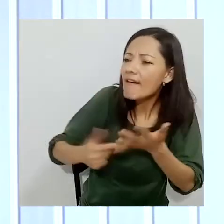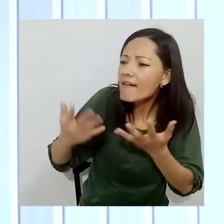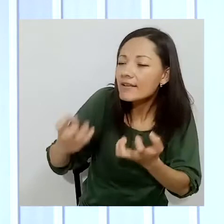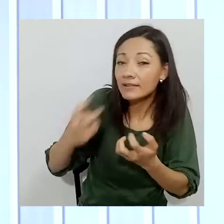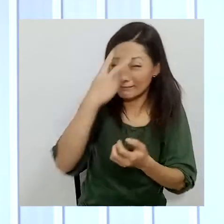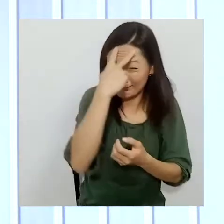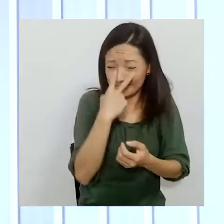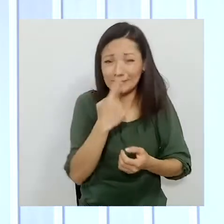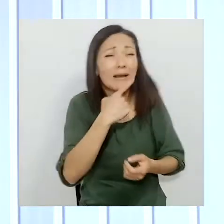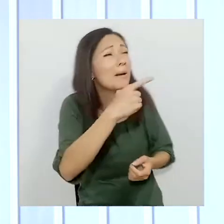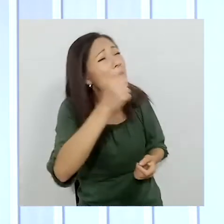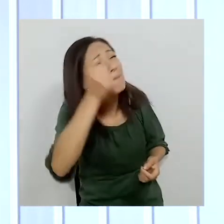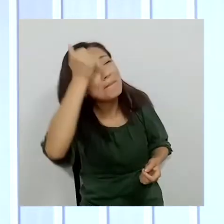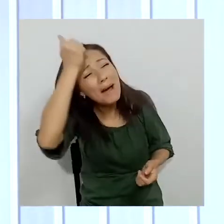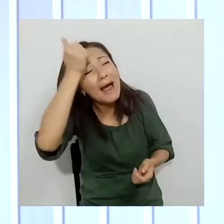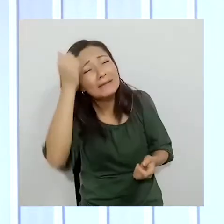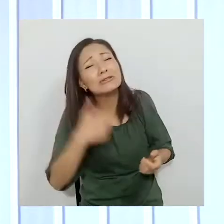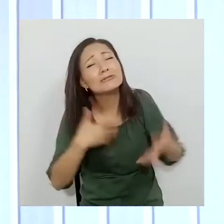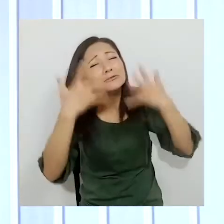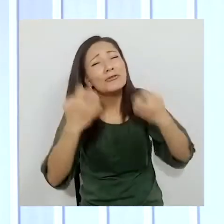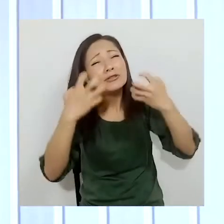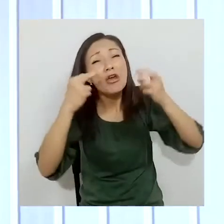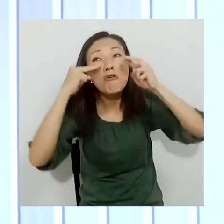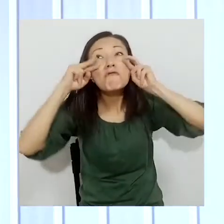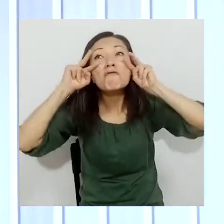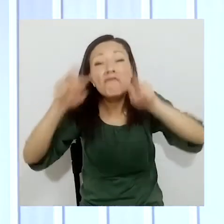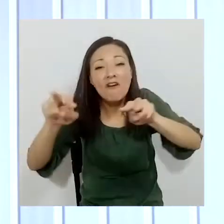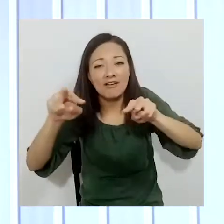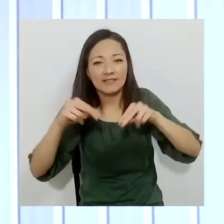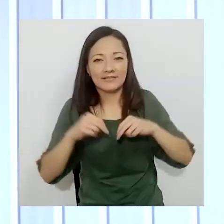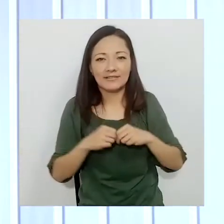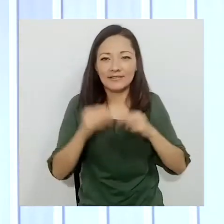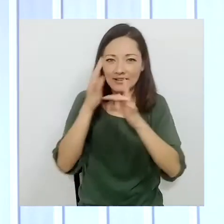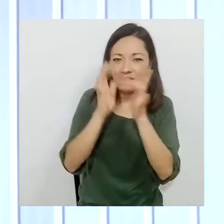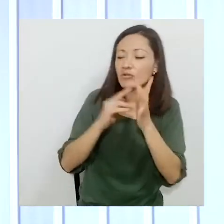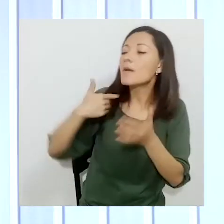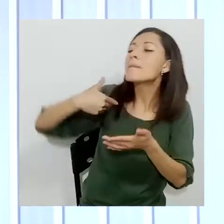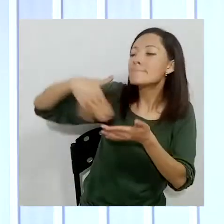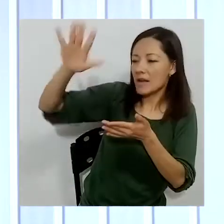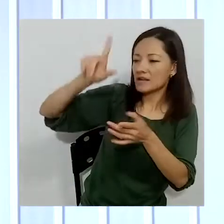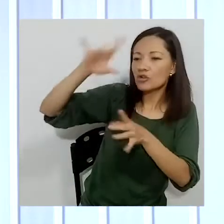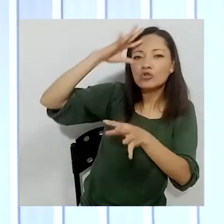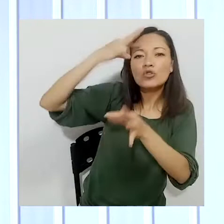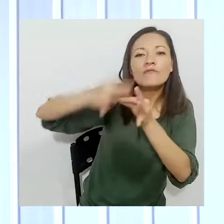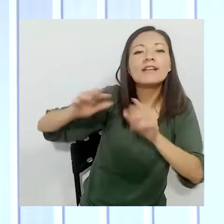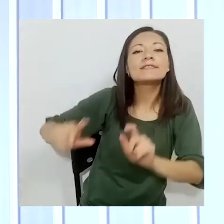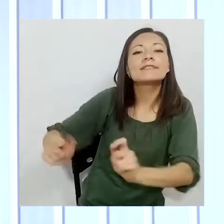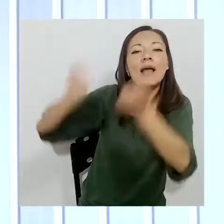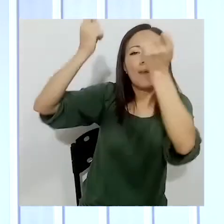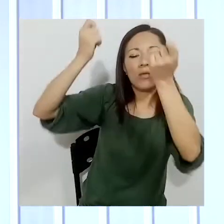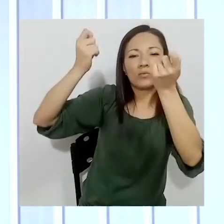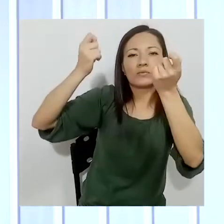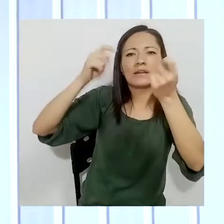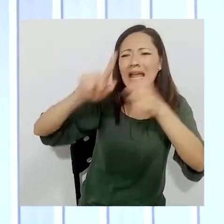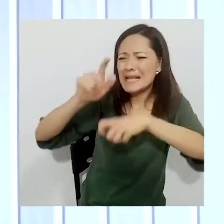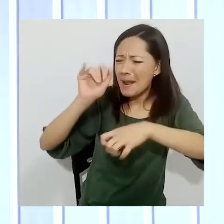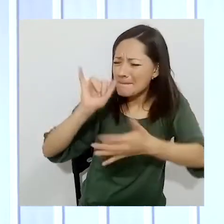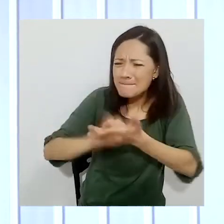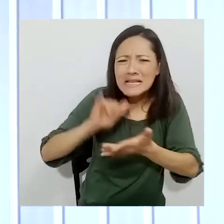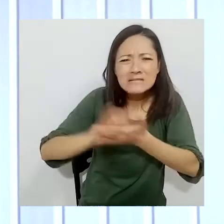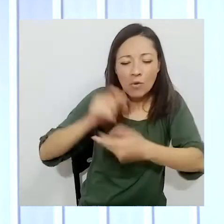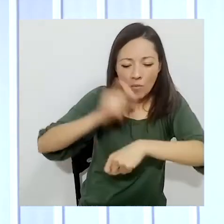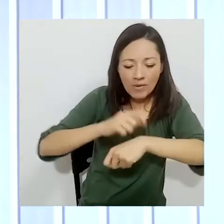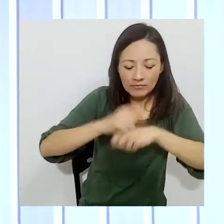ciego le dijo, Maestro, que recorre la vista. Y Jesús le dijo, vete, tu fe te ha salvado. Y